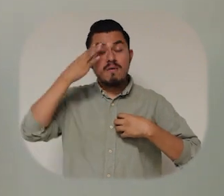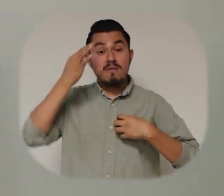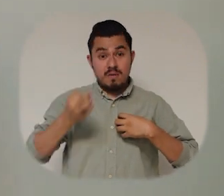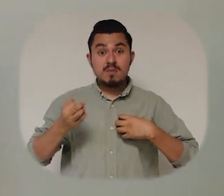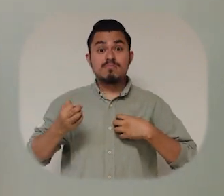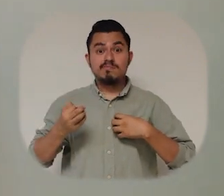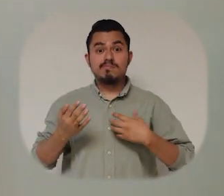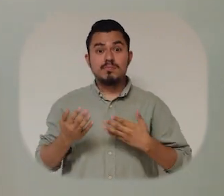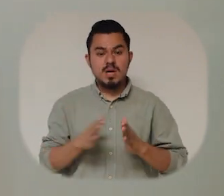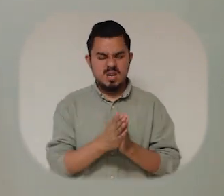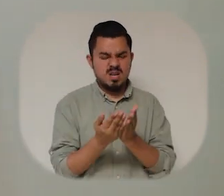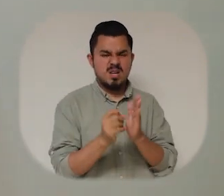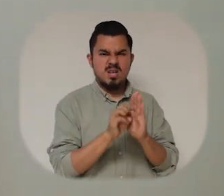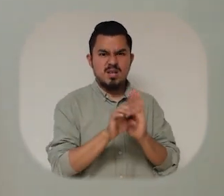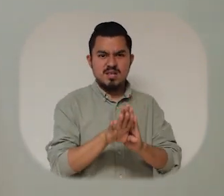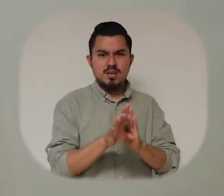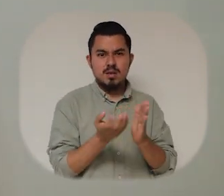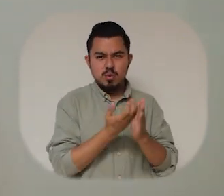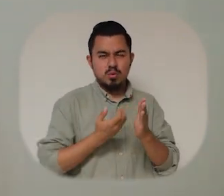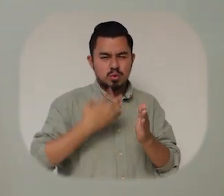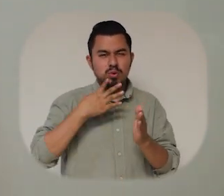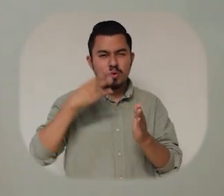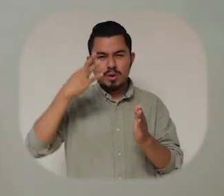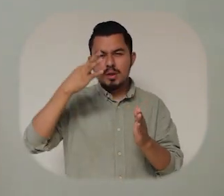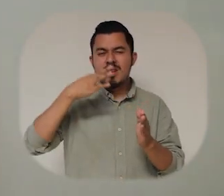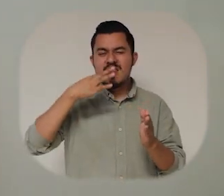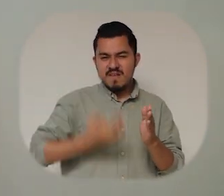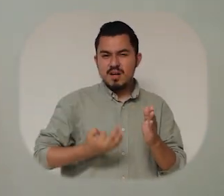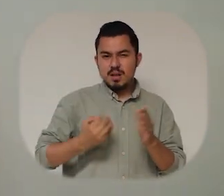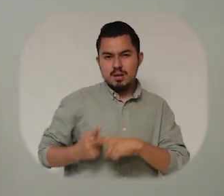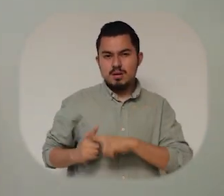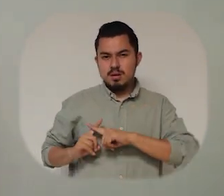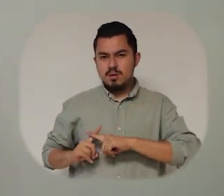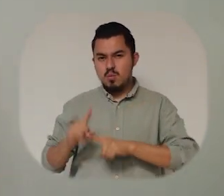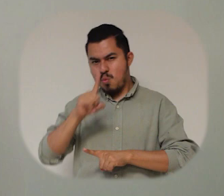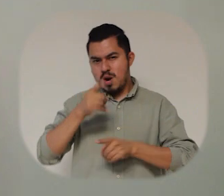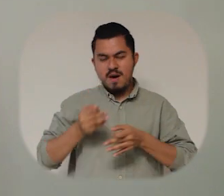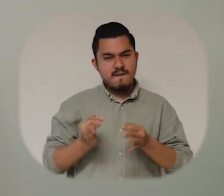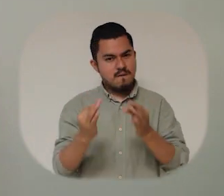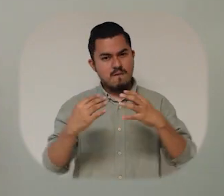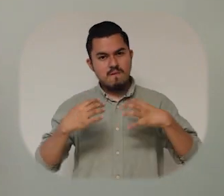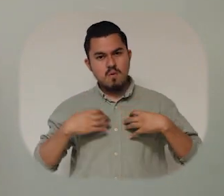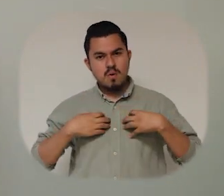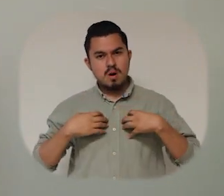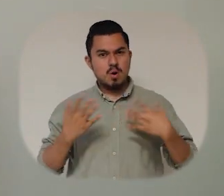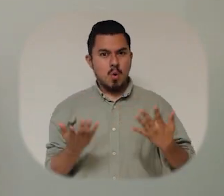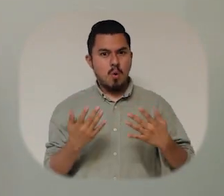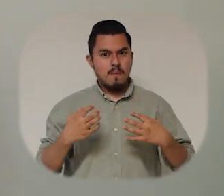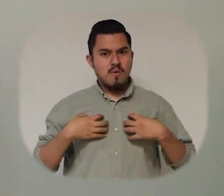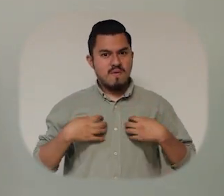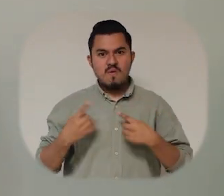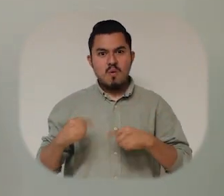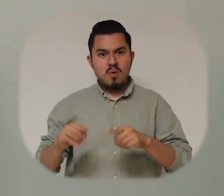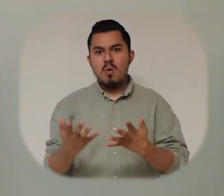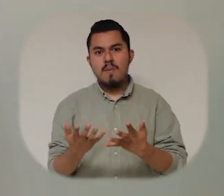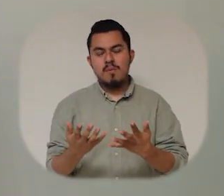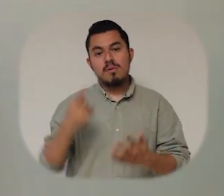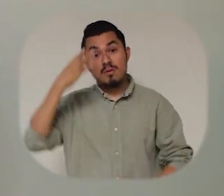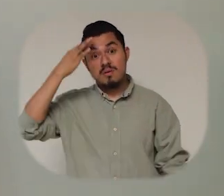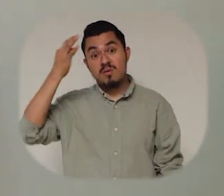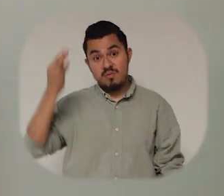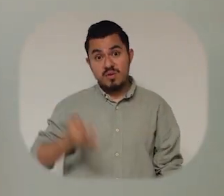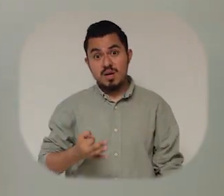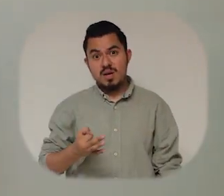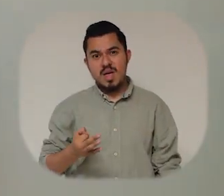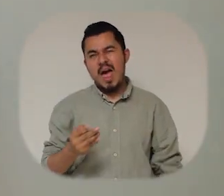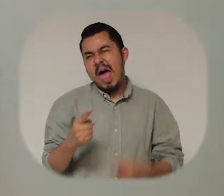somos cristianos, entonces nuestra forma de vida es vivir por fe. Esto no es una opción, es